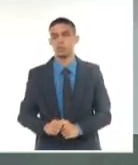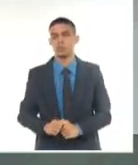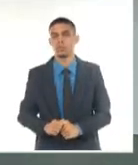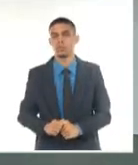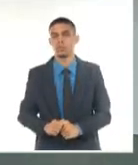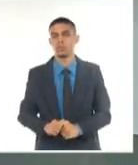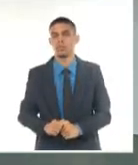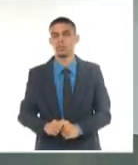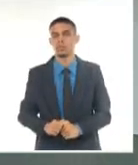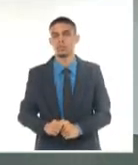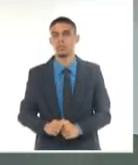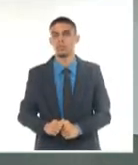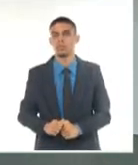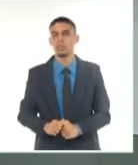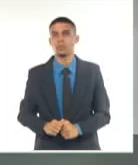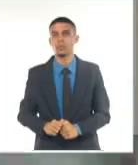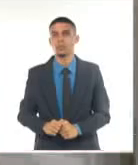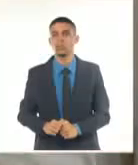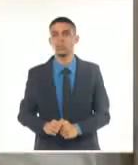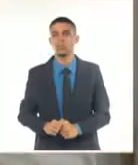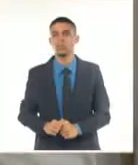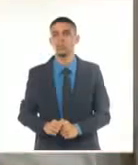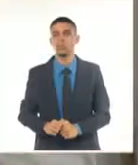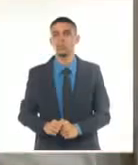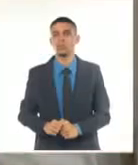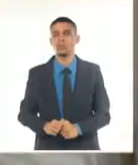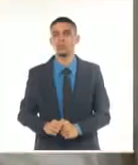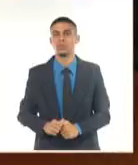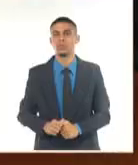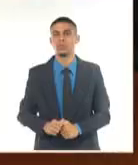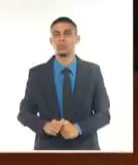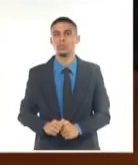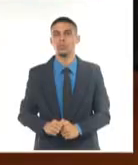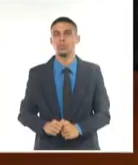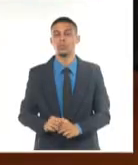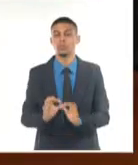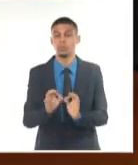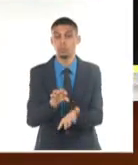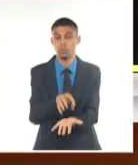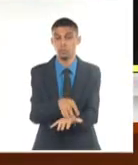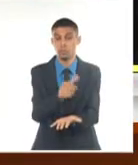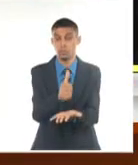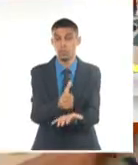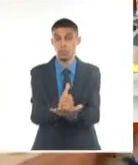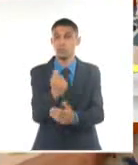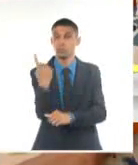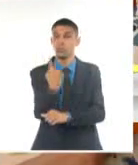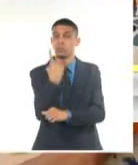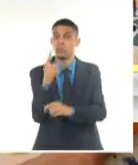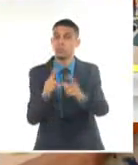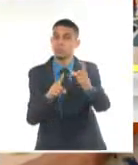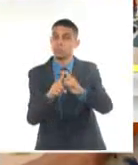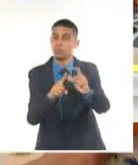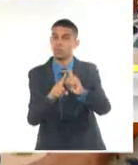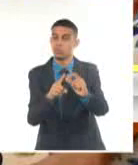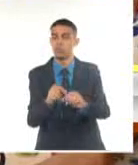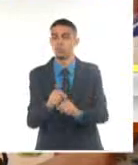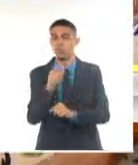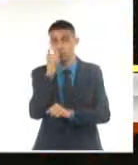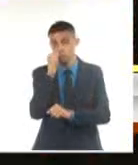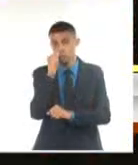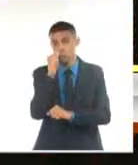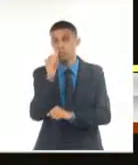jefe, Fidel Castro Ruz. En la sesión solemne efectuada en la sede nacional de la CTC, el máximo dirigente